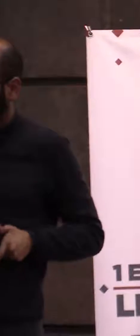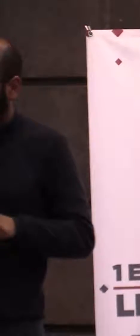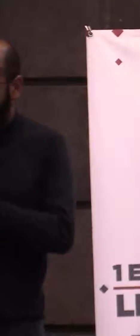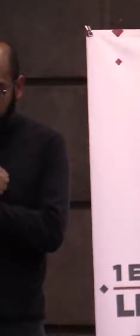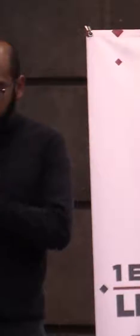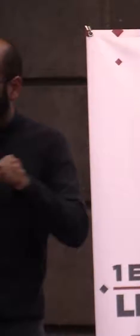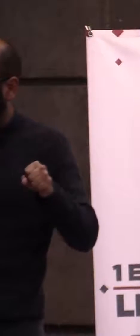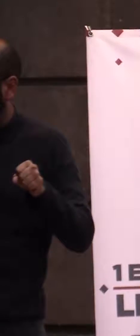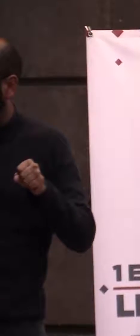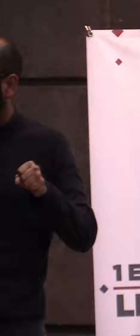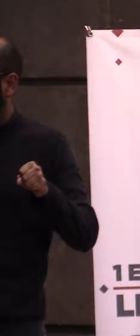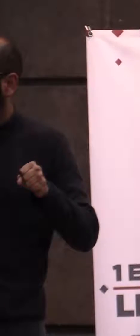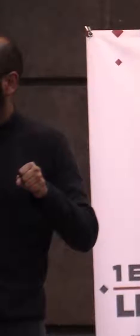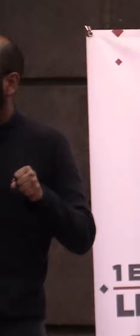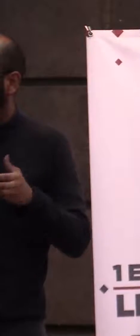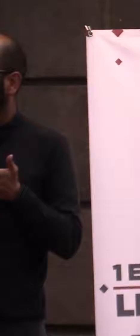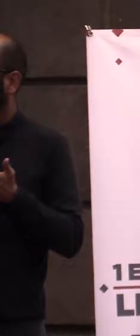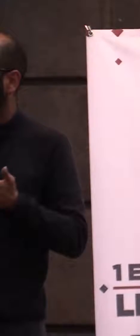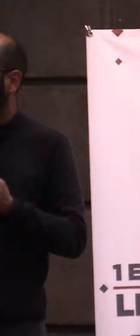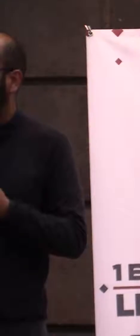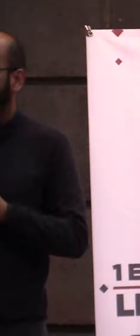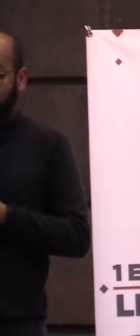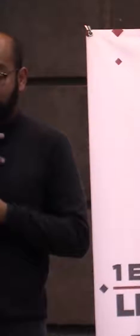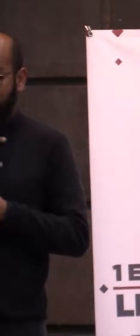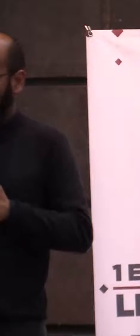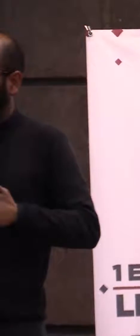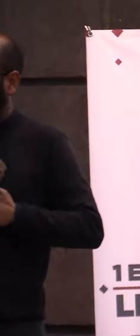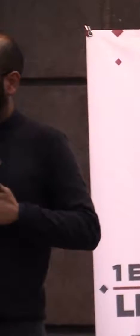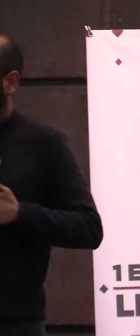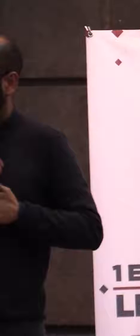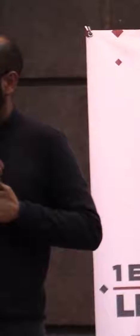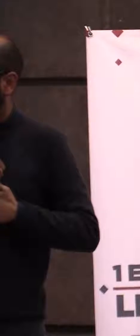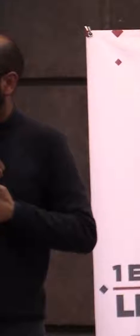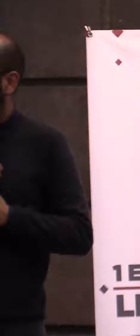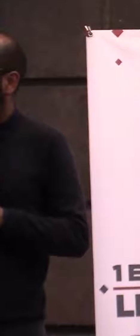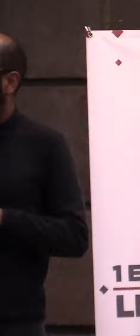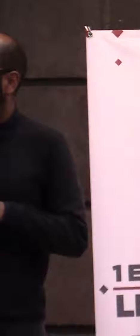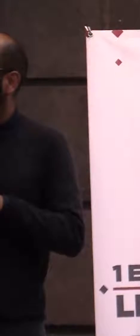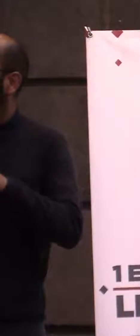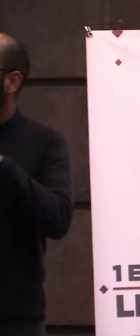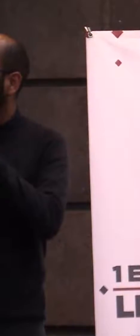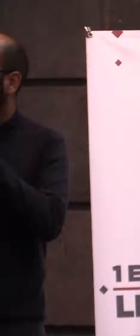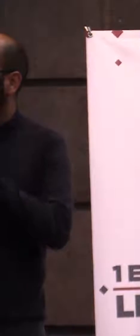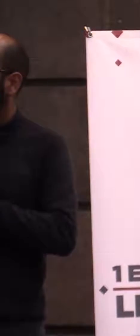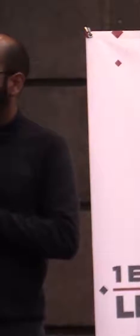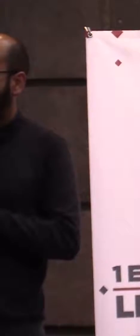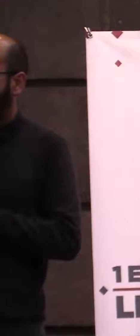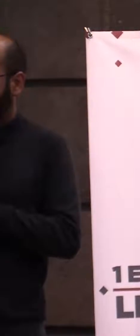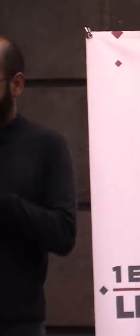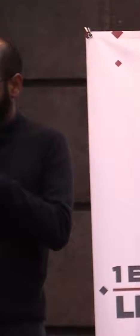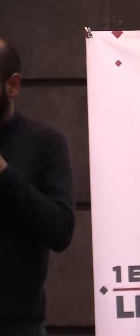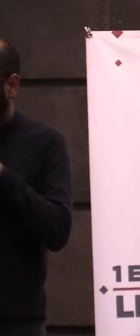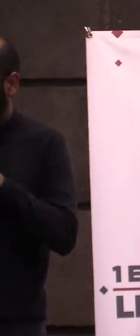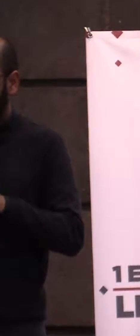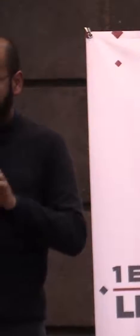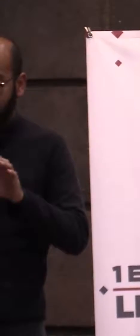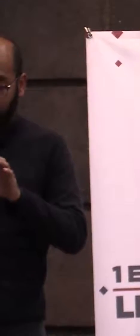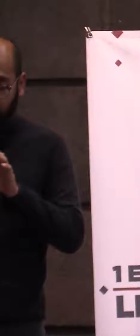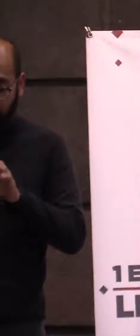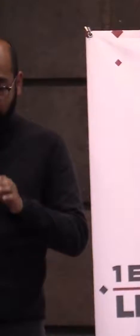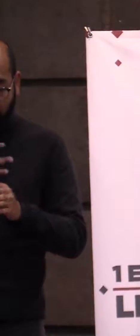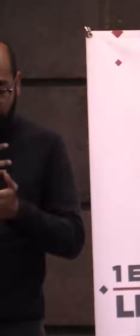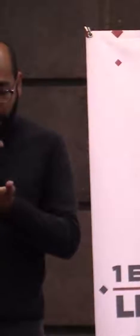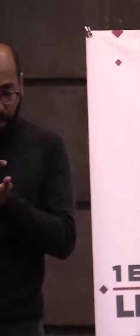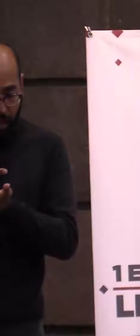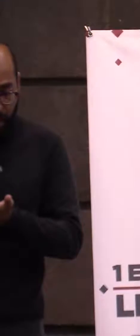del uso exclusivo del ejército. Cabe destacar que en el guachicoleo se ha desfalcado